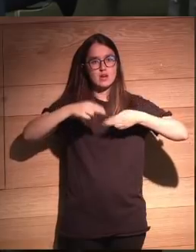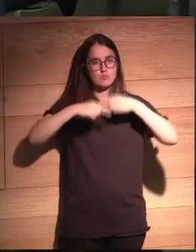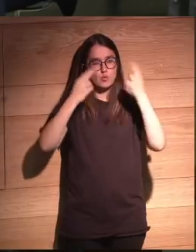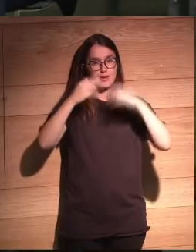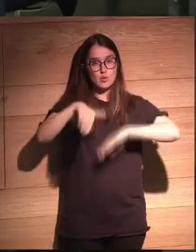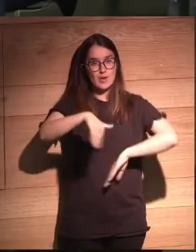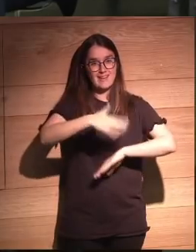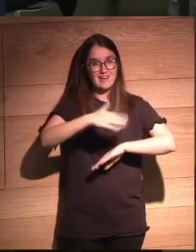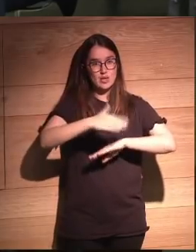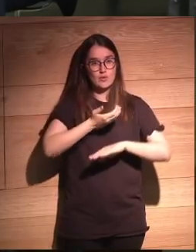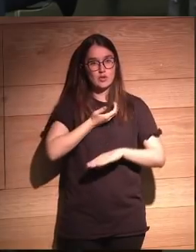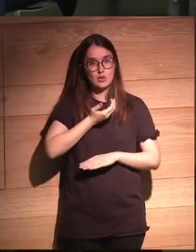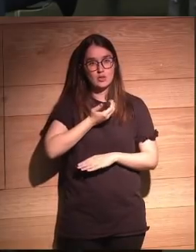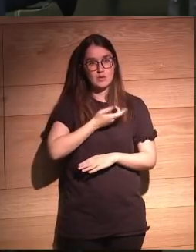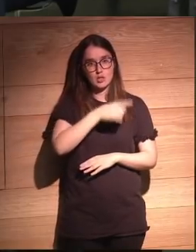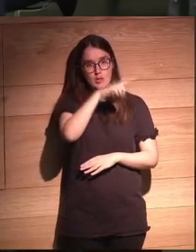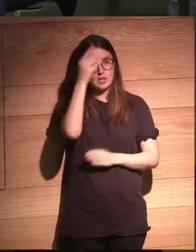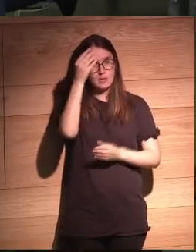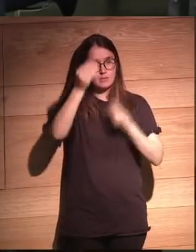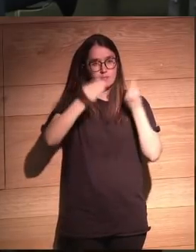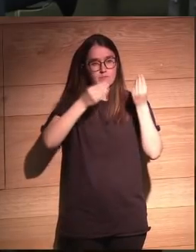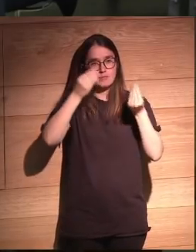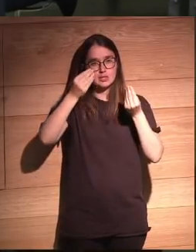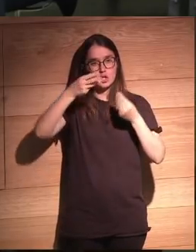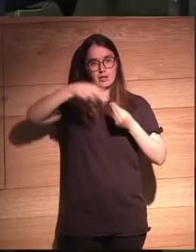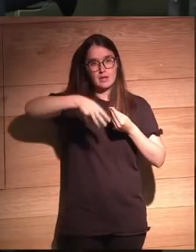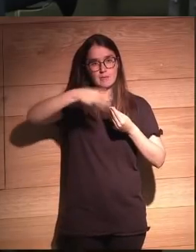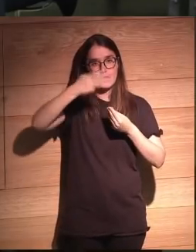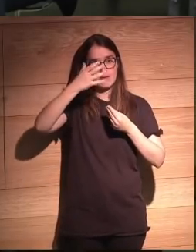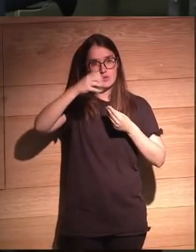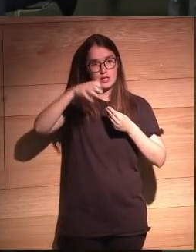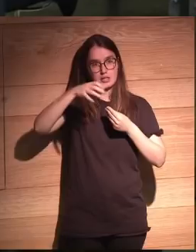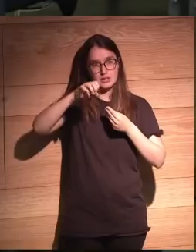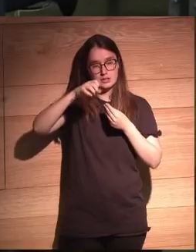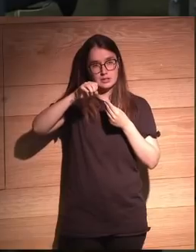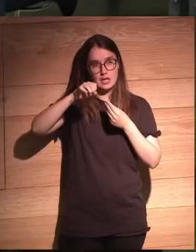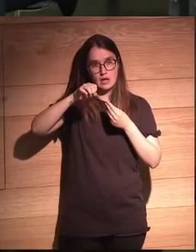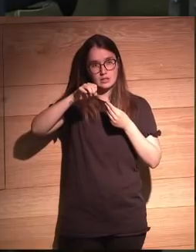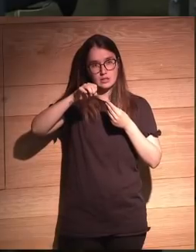Ayuntamiento de Madrid decidió que enterraban la M30 y hacía, ¿no?